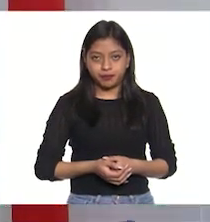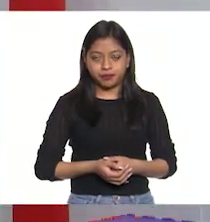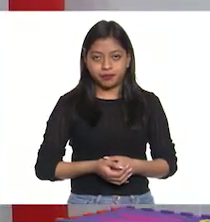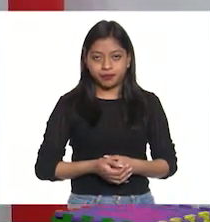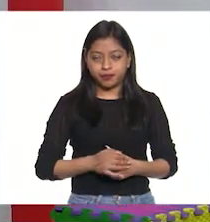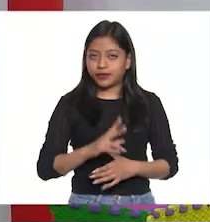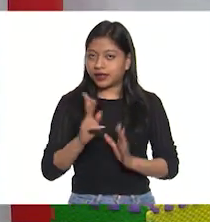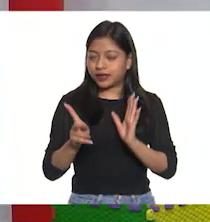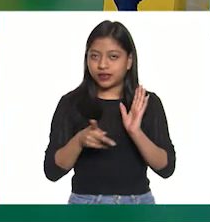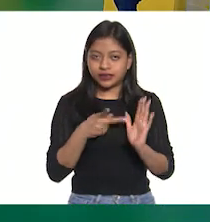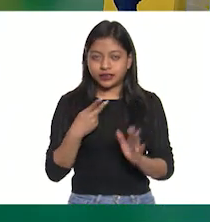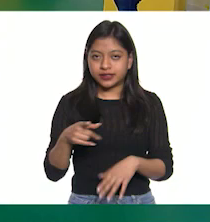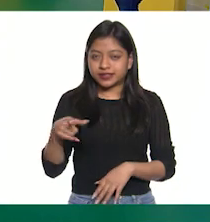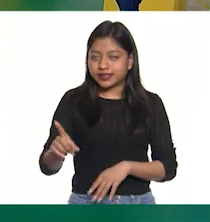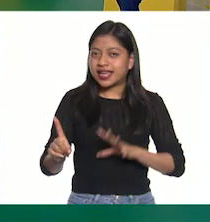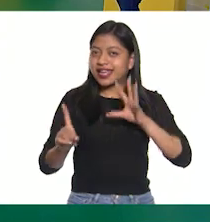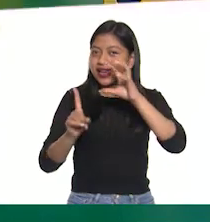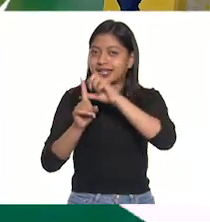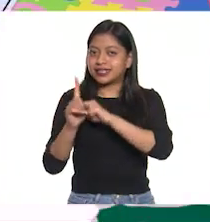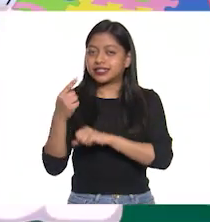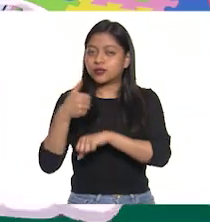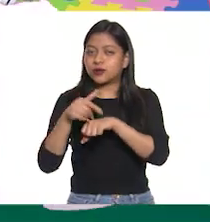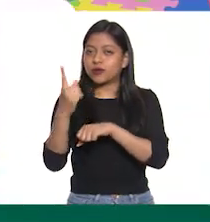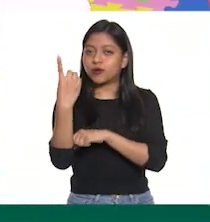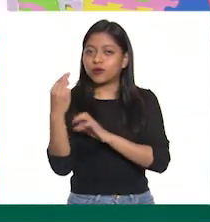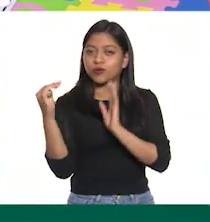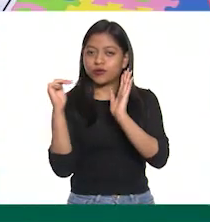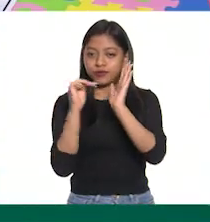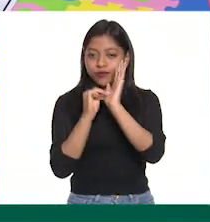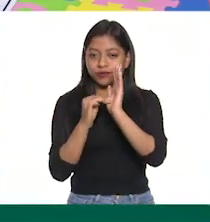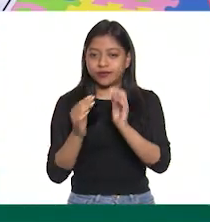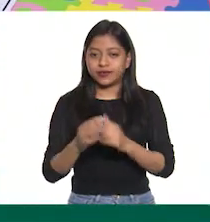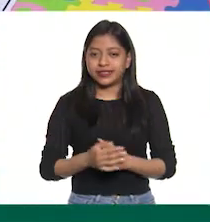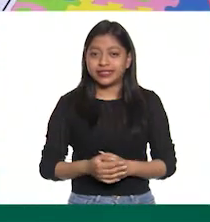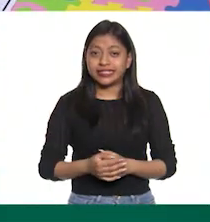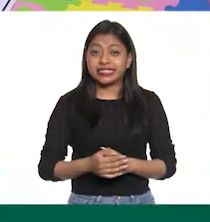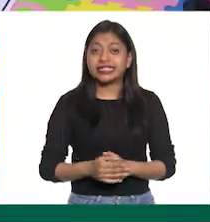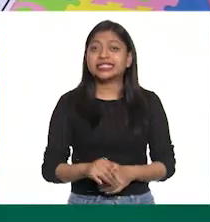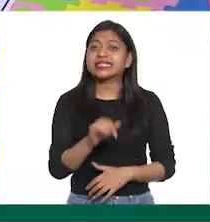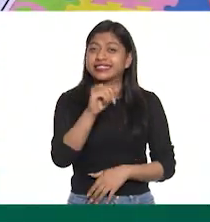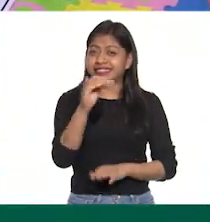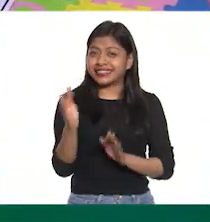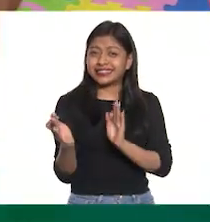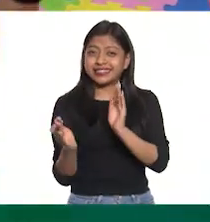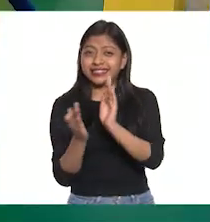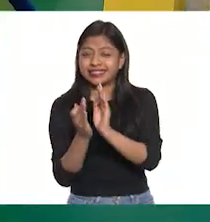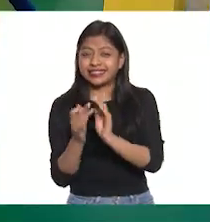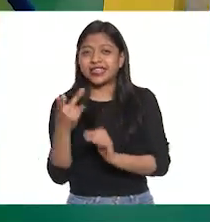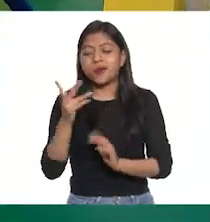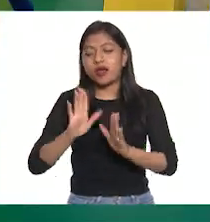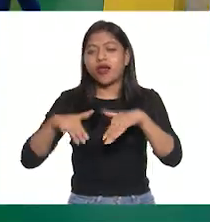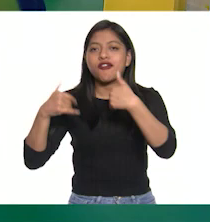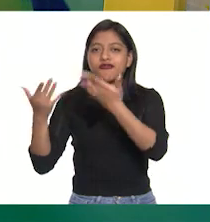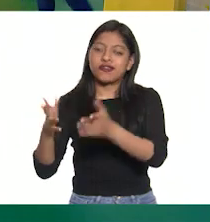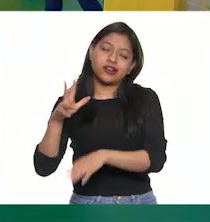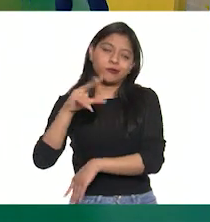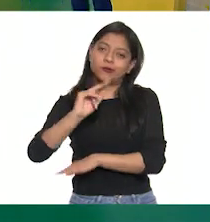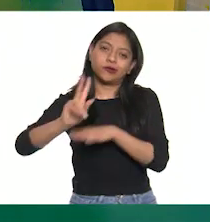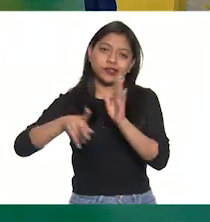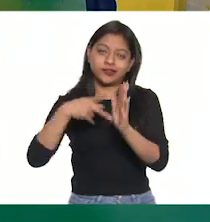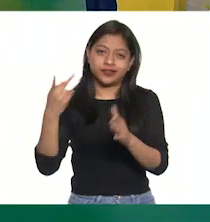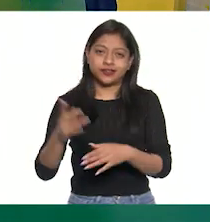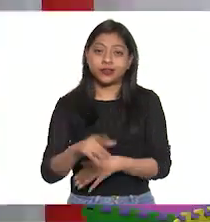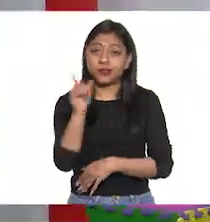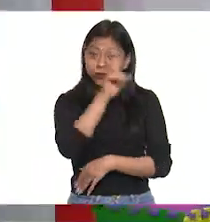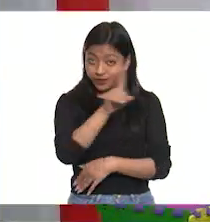nuevamente llegar cerquita del 1000. Voy a tirar. ¡Ay, casi, casi! Pero quedo afuera. Nuevamente. Niñas